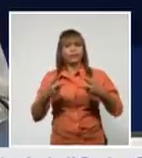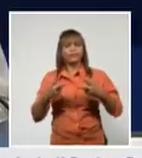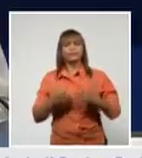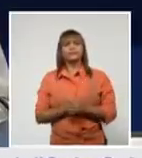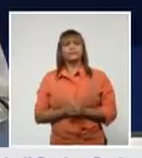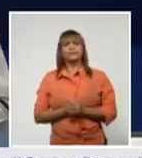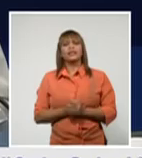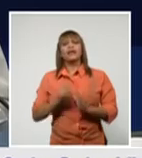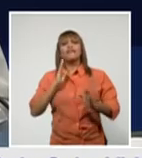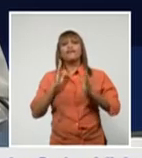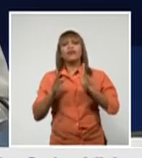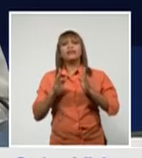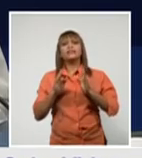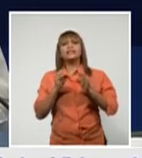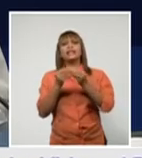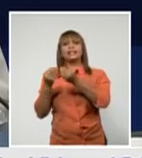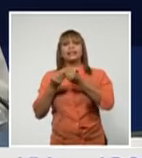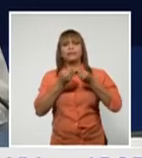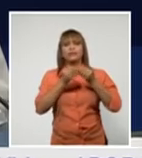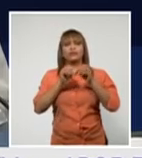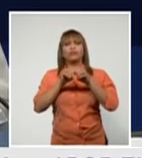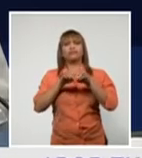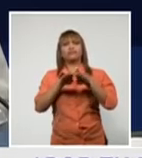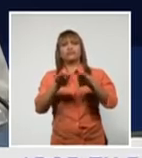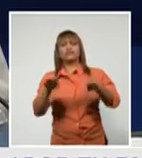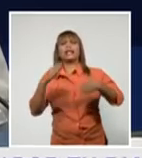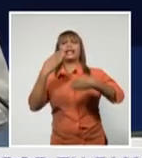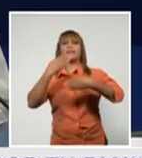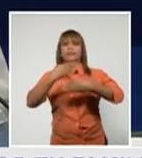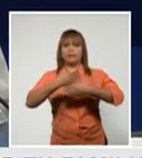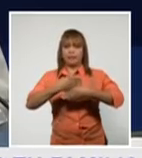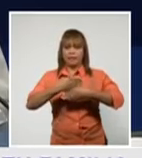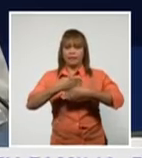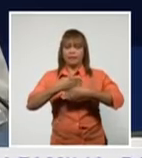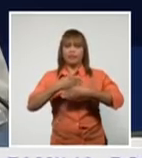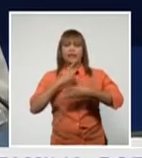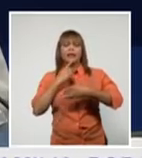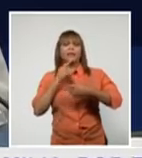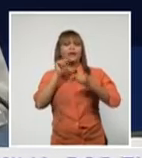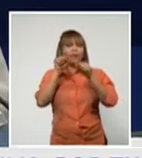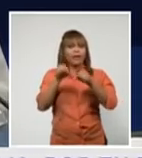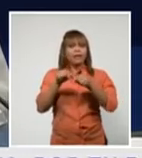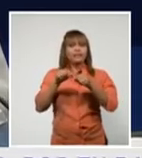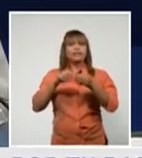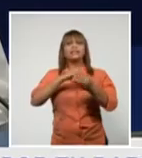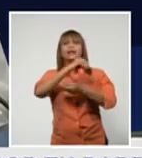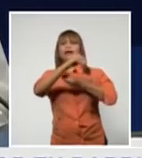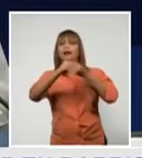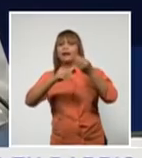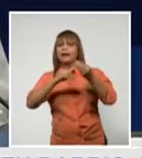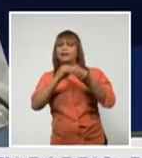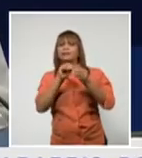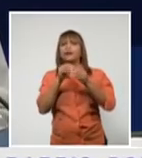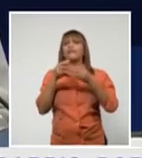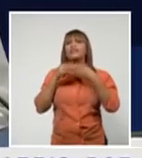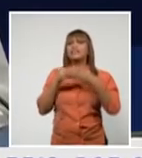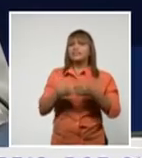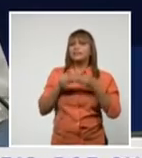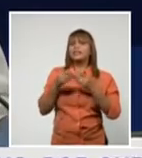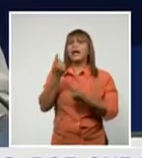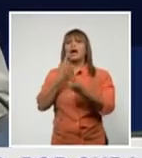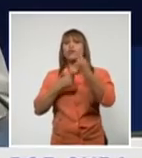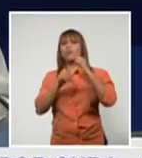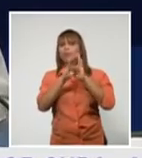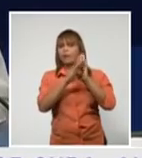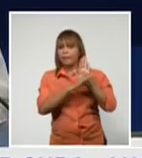fase de transmisión autóctona limitada, en la cual se han hecho la flexibilización de algunas de las medidas que